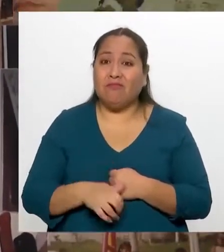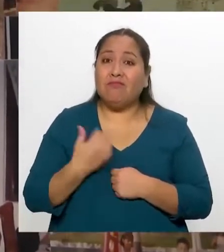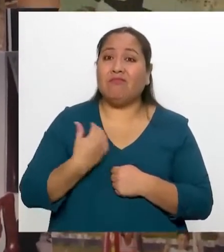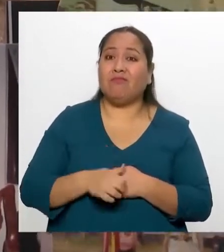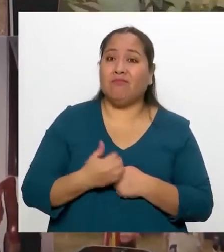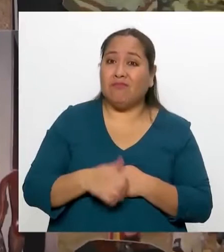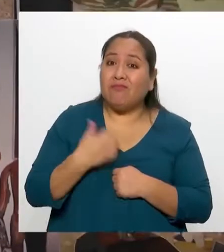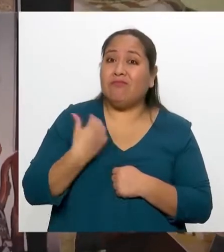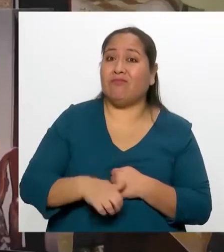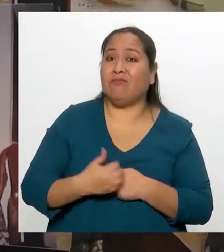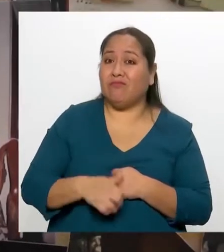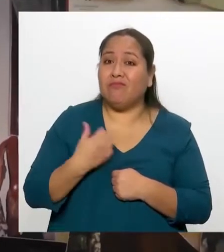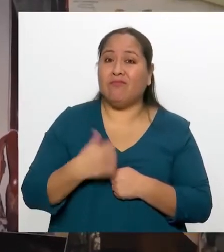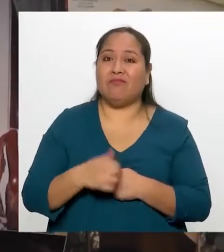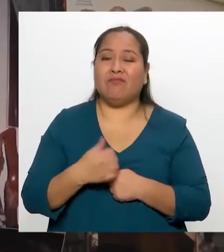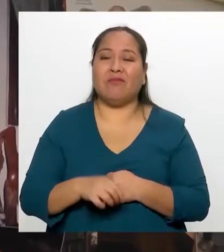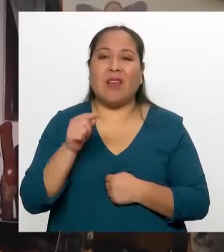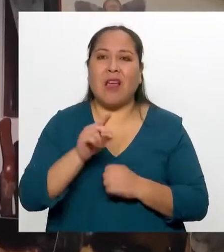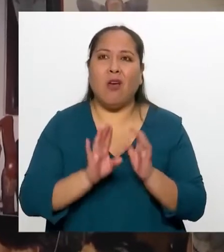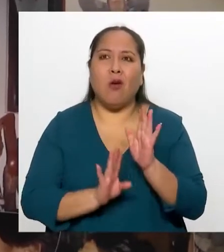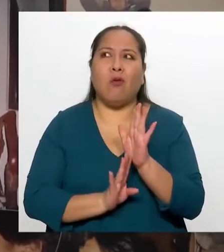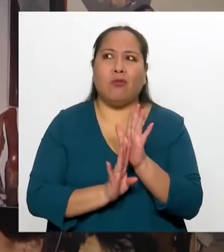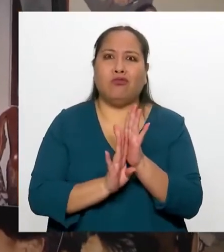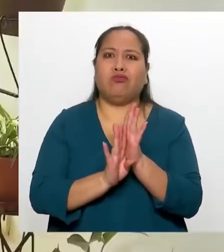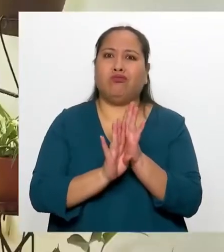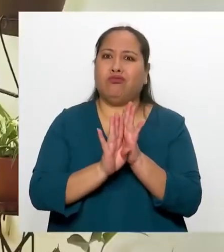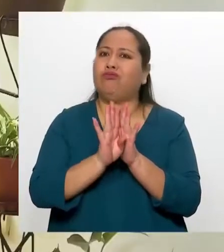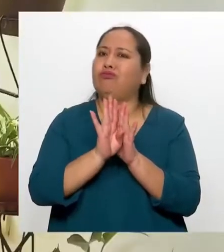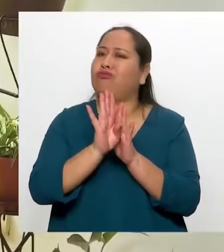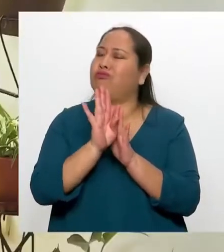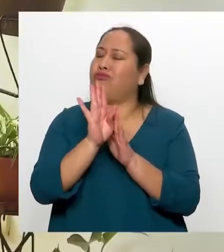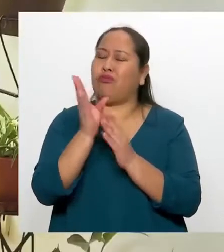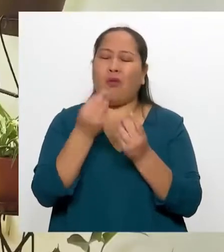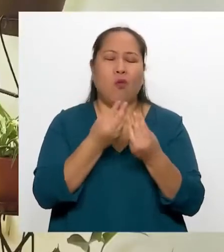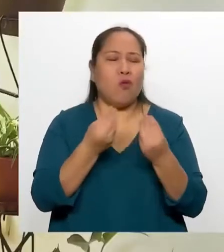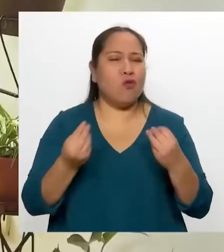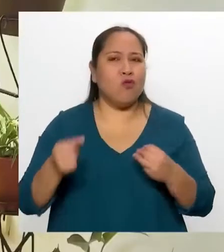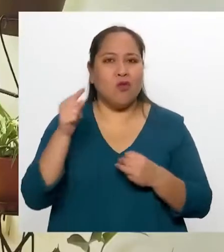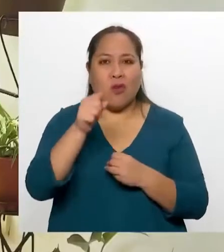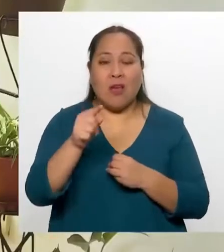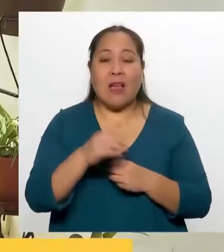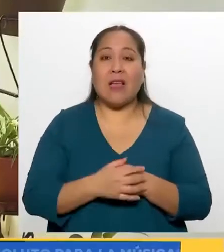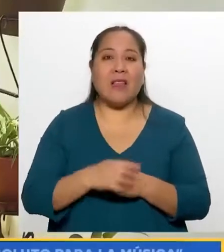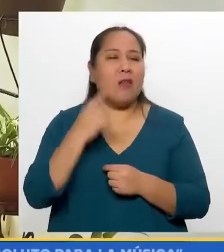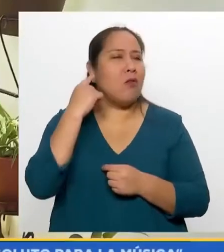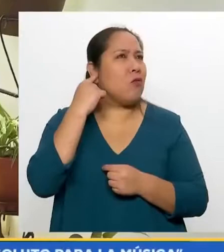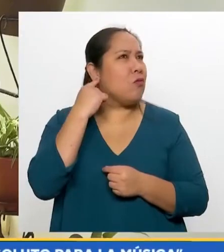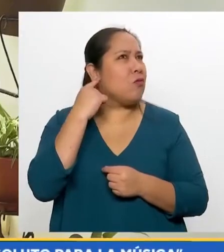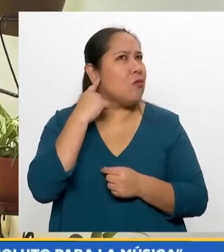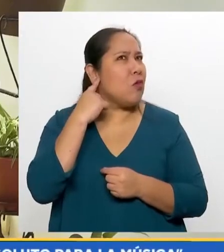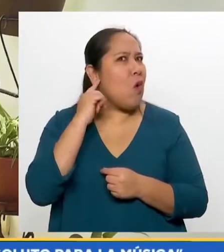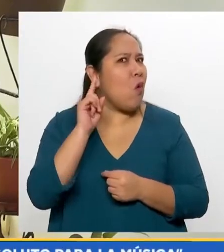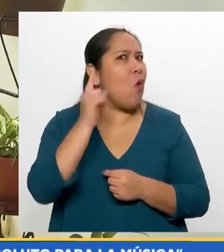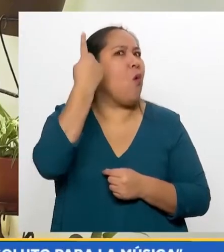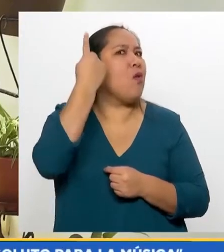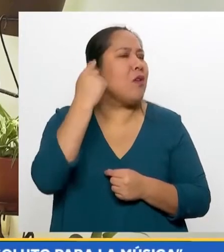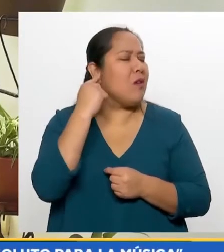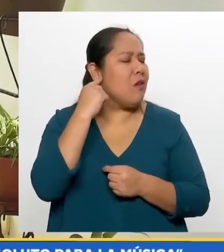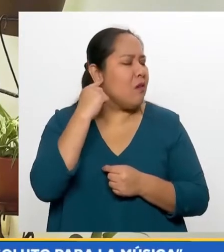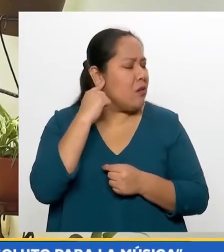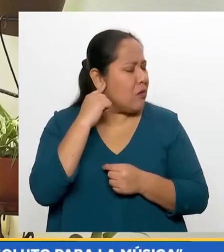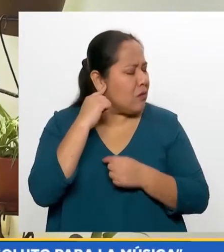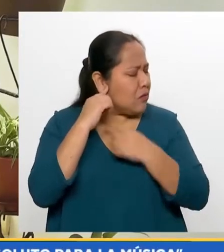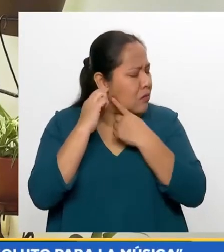Ha ido avanzando bastante. porque como él tiene un oído